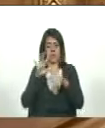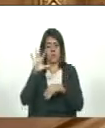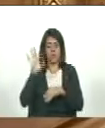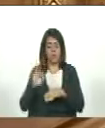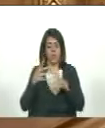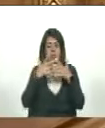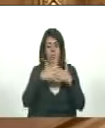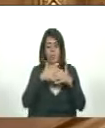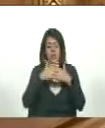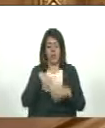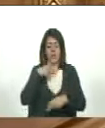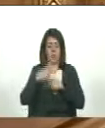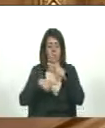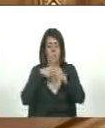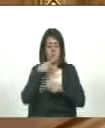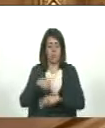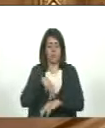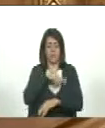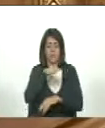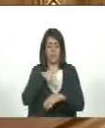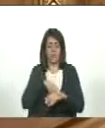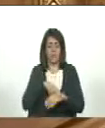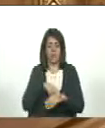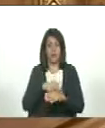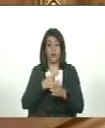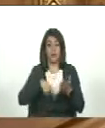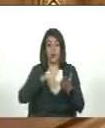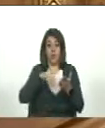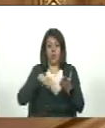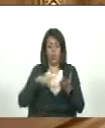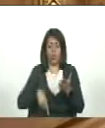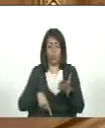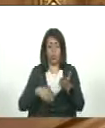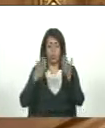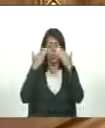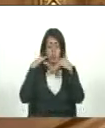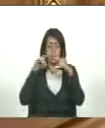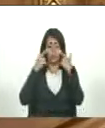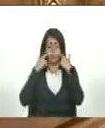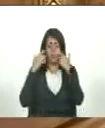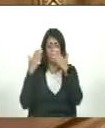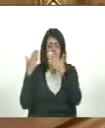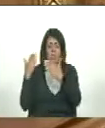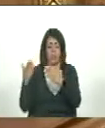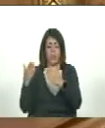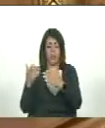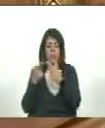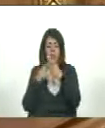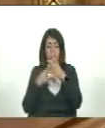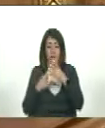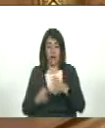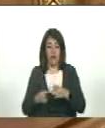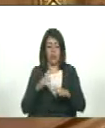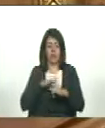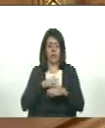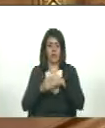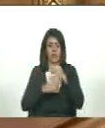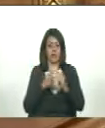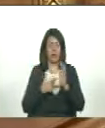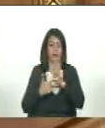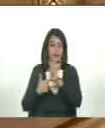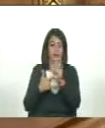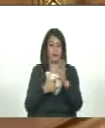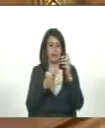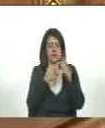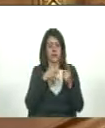10,65% a Industria y Producción Nacional. Contratación. Siguiente lámina. Aquí vamos a tener varias láminas donde están reflejados